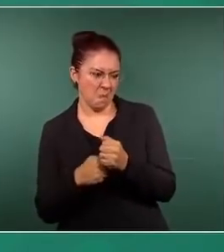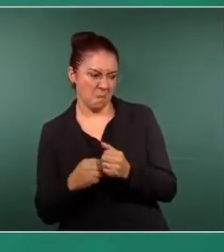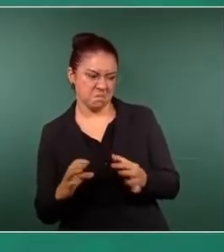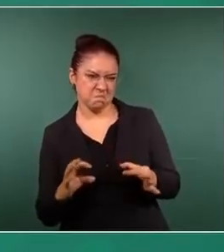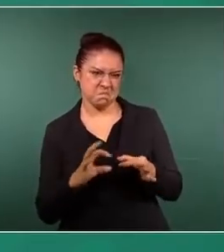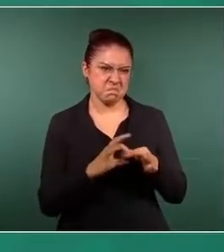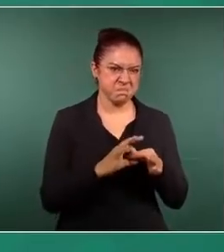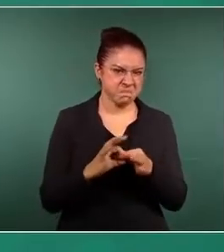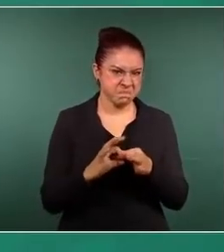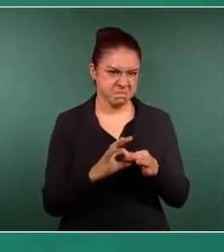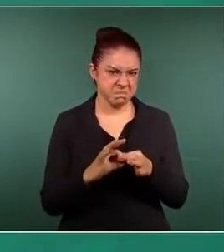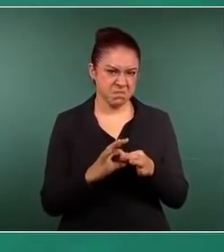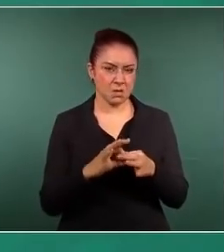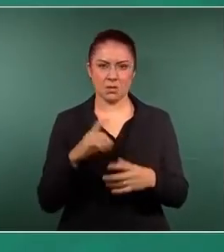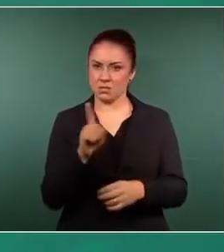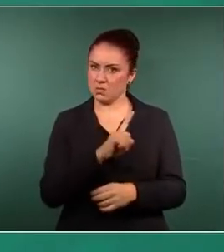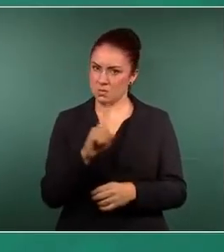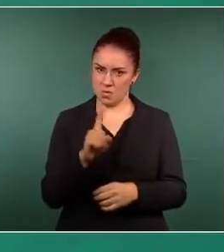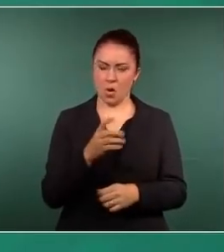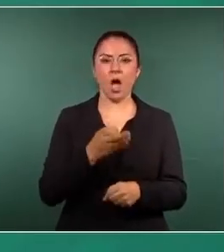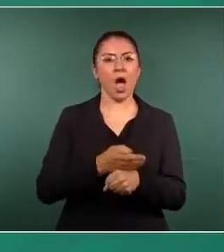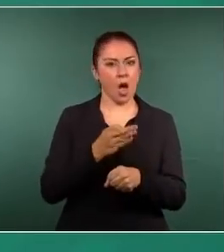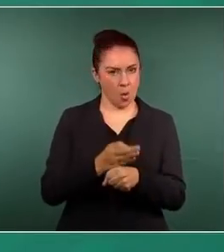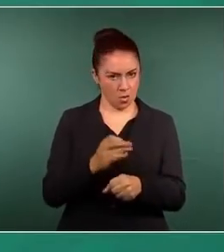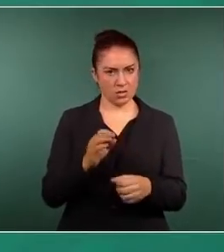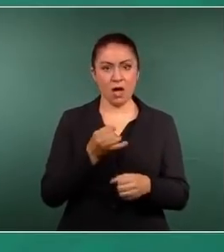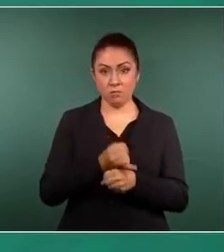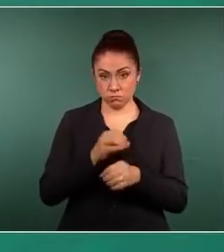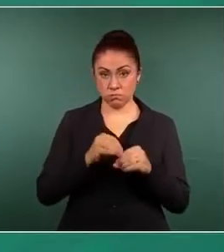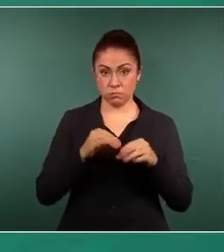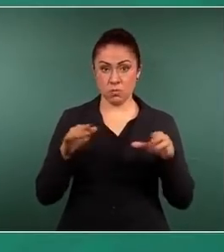conocer los resultados